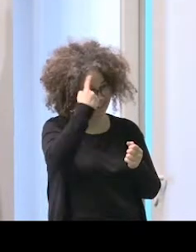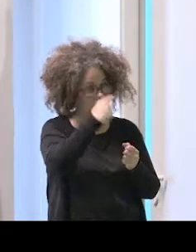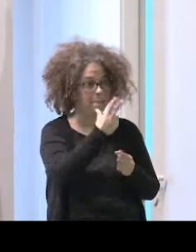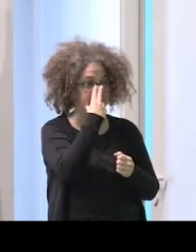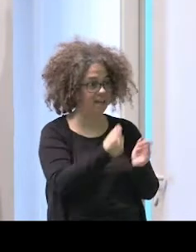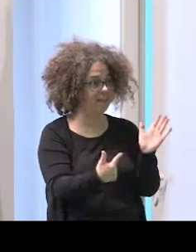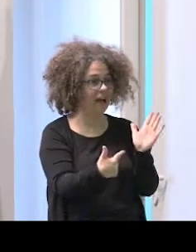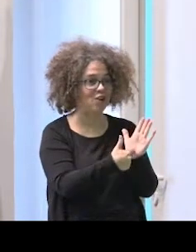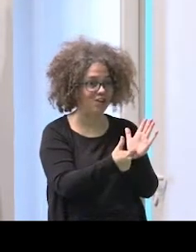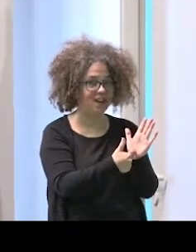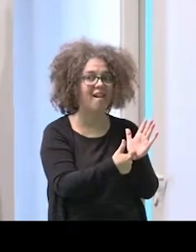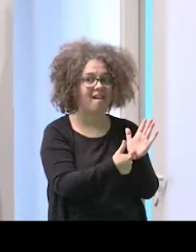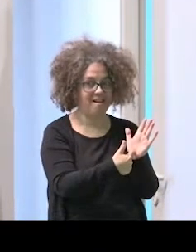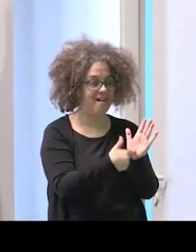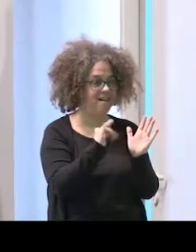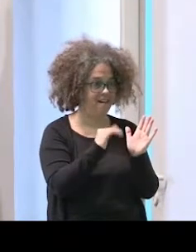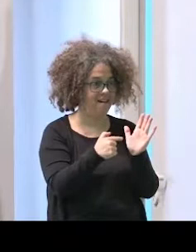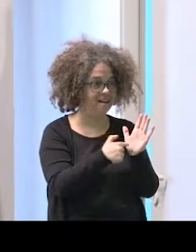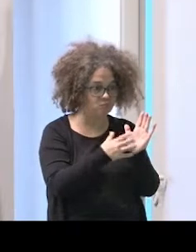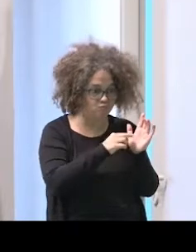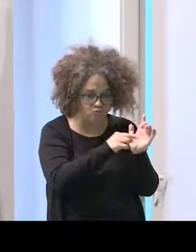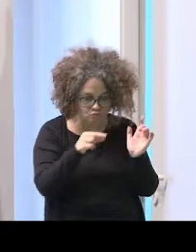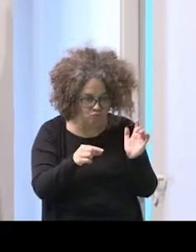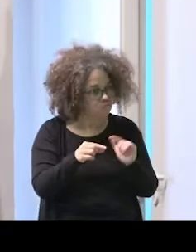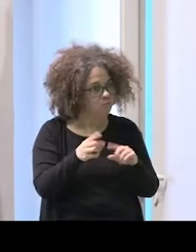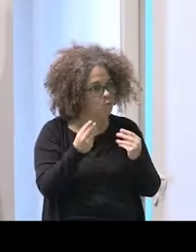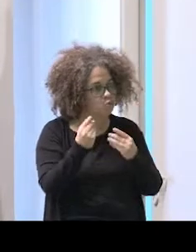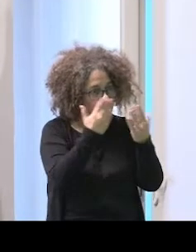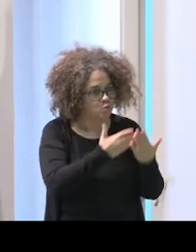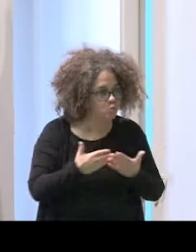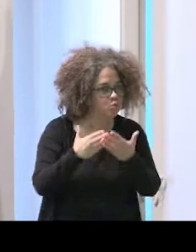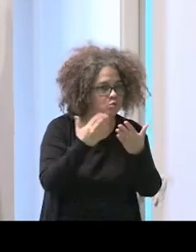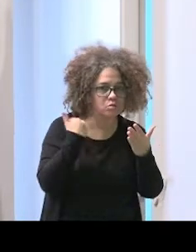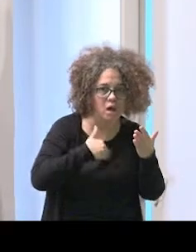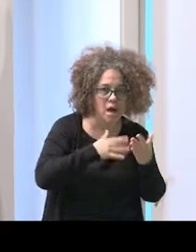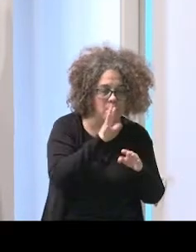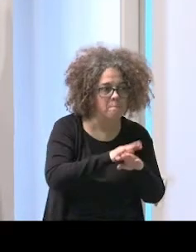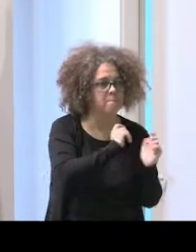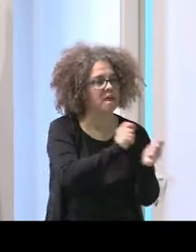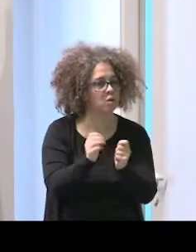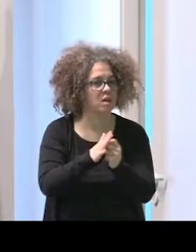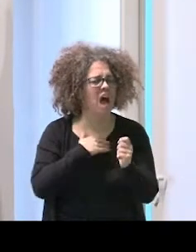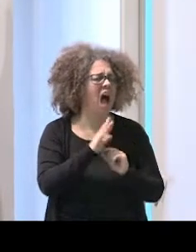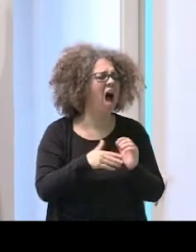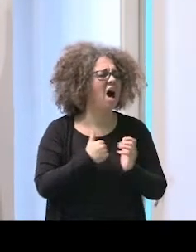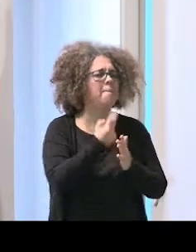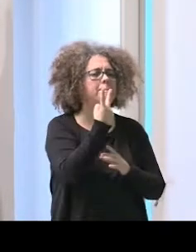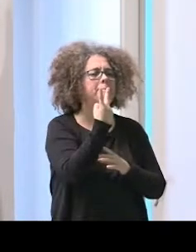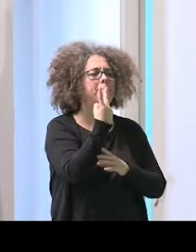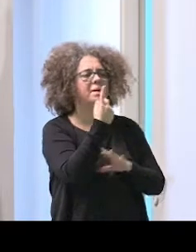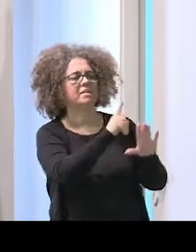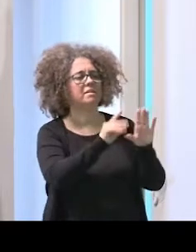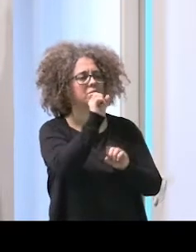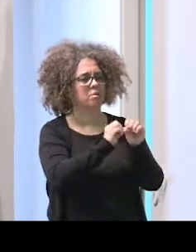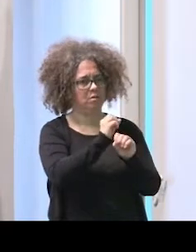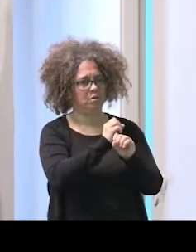¿vale? Entonces, eso es muy útil porque ha demostrado en muchos estudios que puede diagnosticar, es decir, hasta un 26% de los